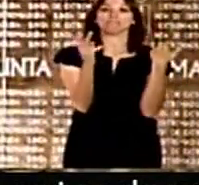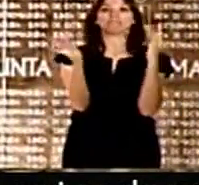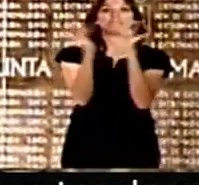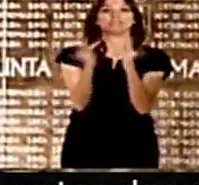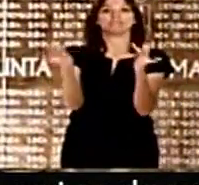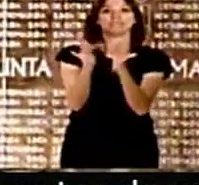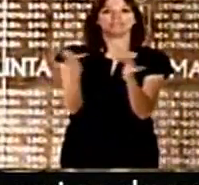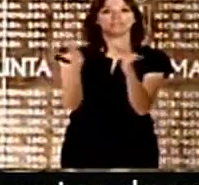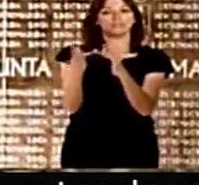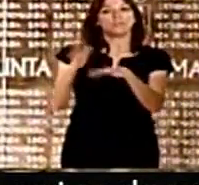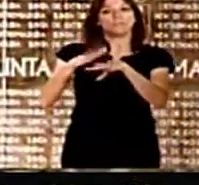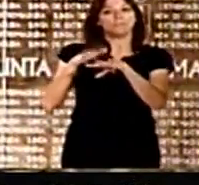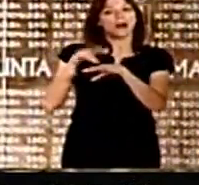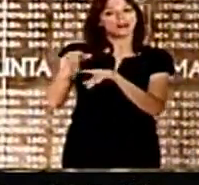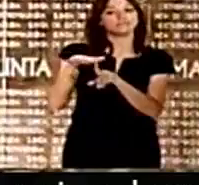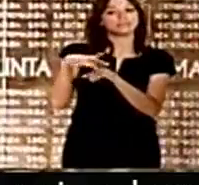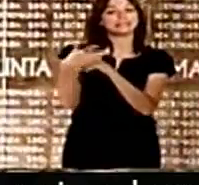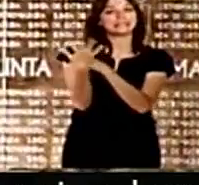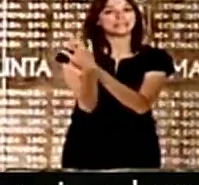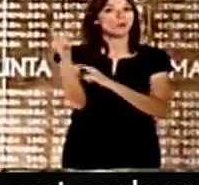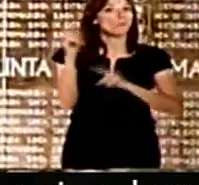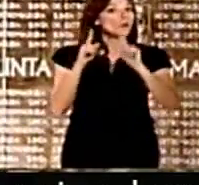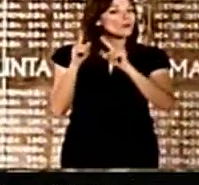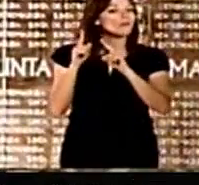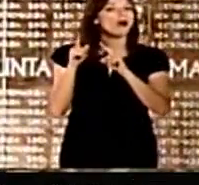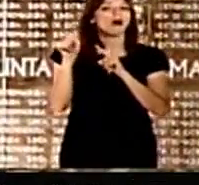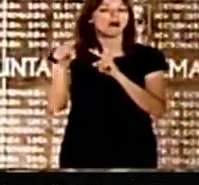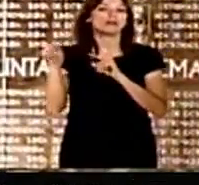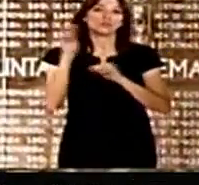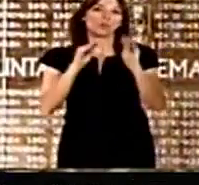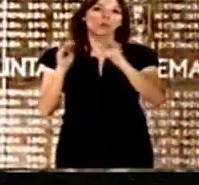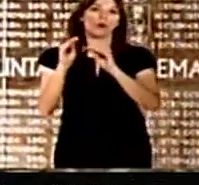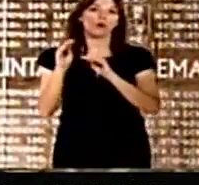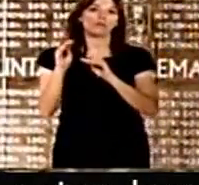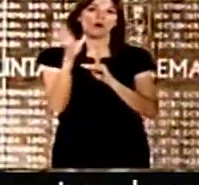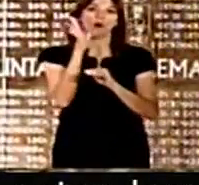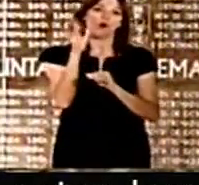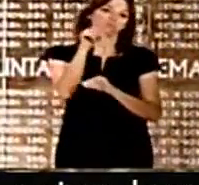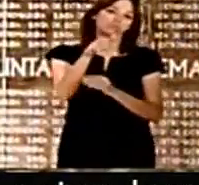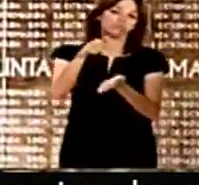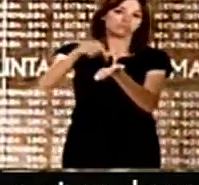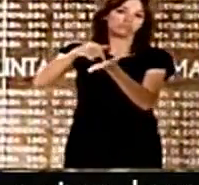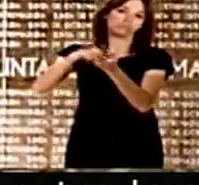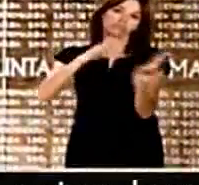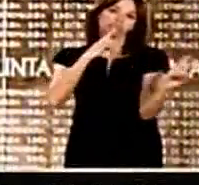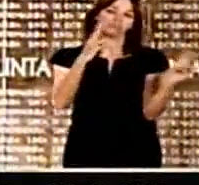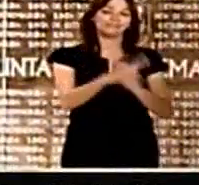quien tienen que hablar para solucionar este problema o atender a lo que ellos están pidiendo.